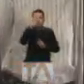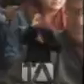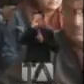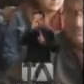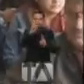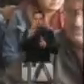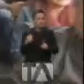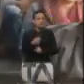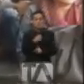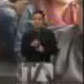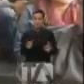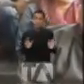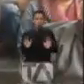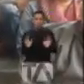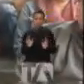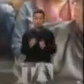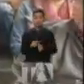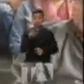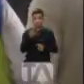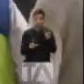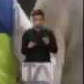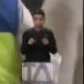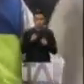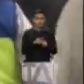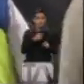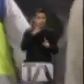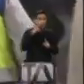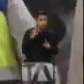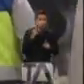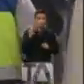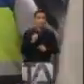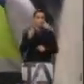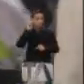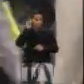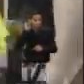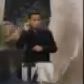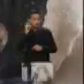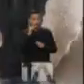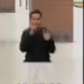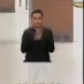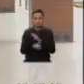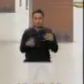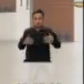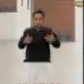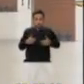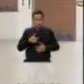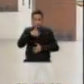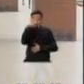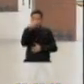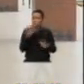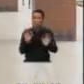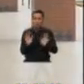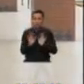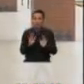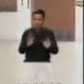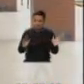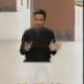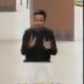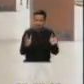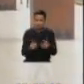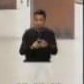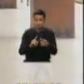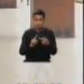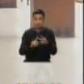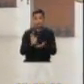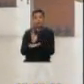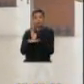no violencia y que las víctimas, hombres o mujeres, pierdan el miedo a denunciar, pero también apunta a incentivar a los